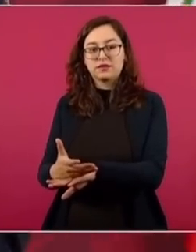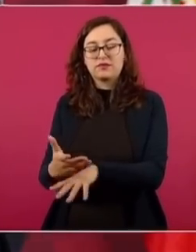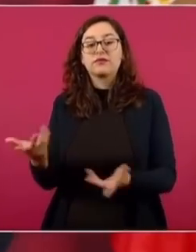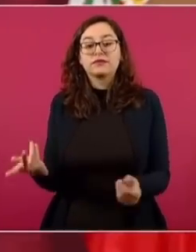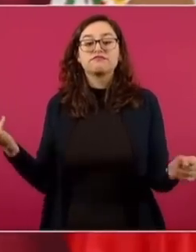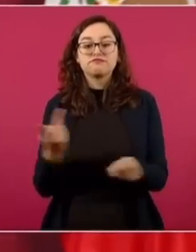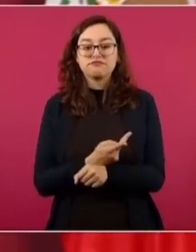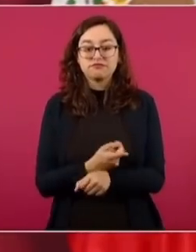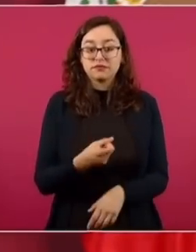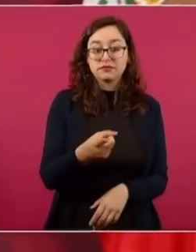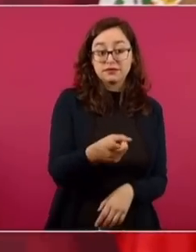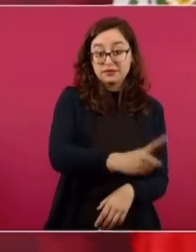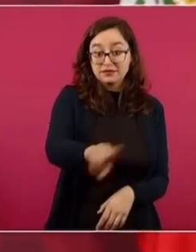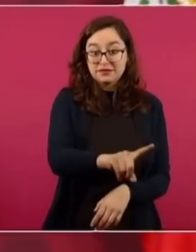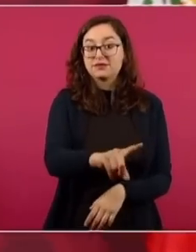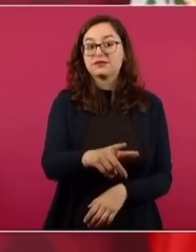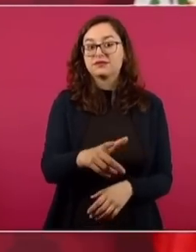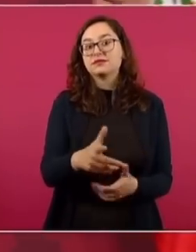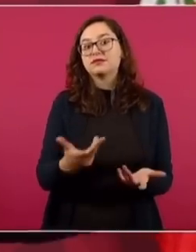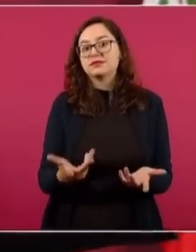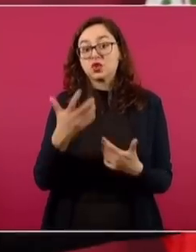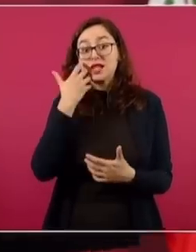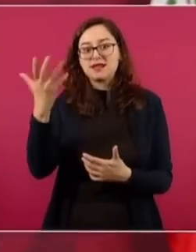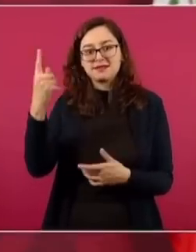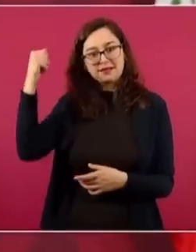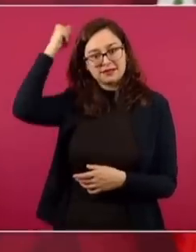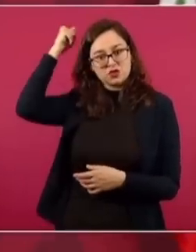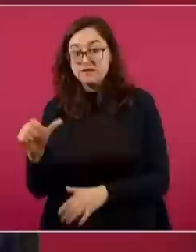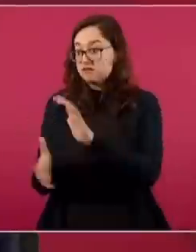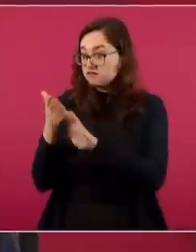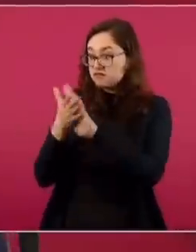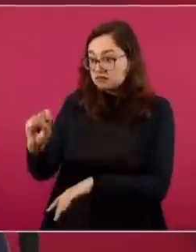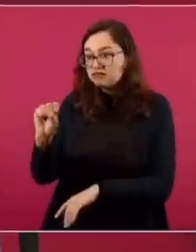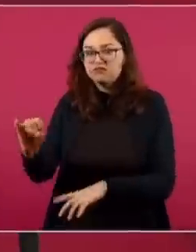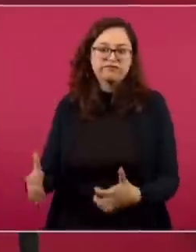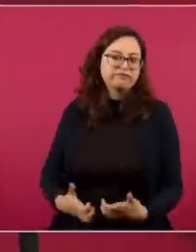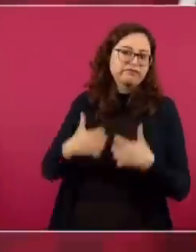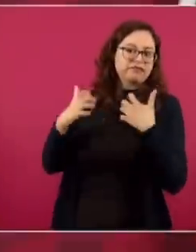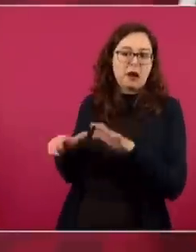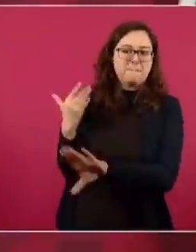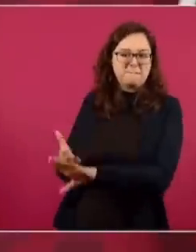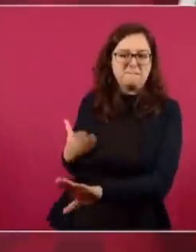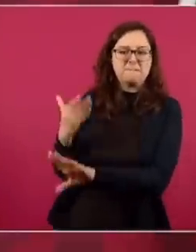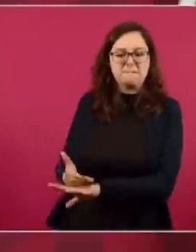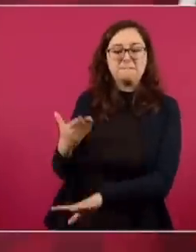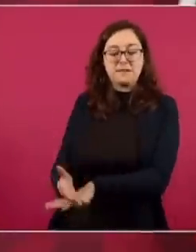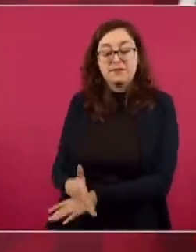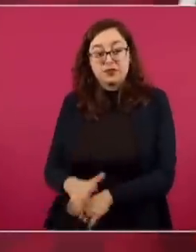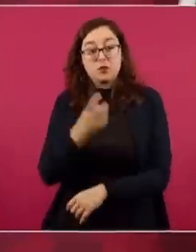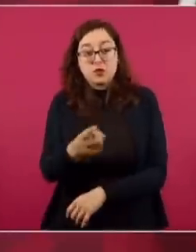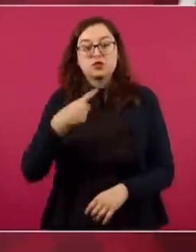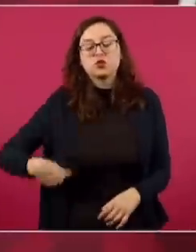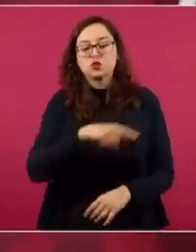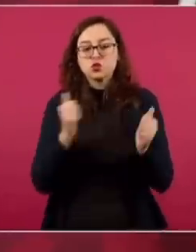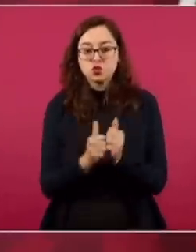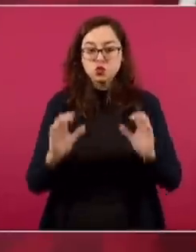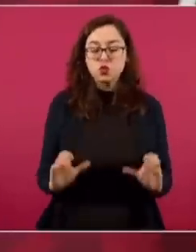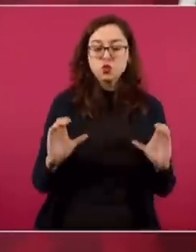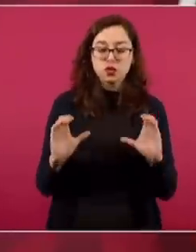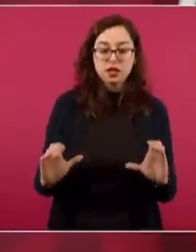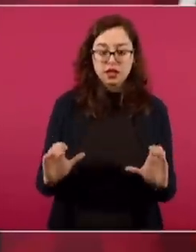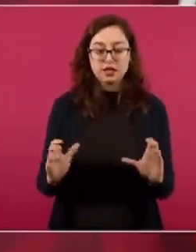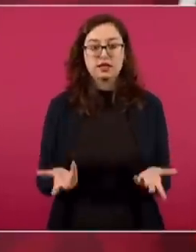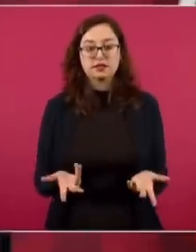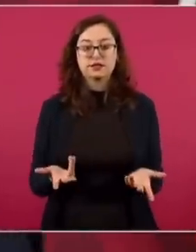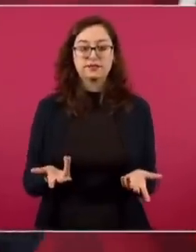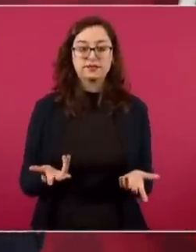pudieron atracar con lo del aeropuerto de Texcoco. Entonces, nosotros no queremos forzar nada, porque sabemos